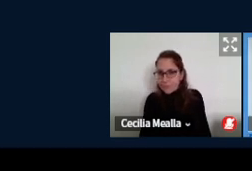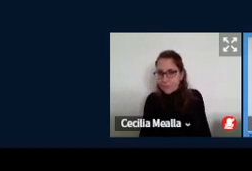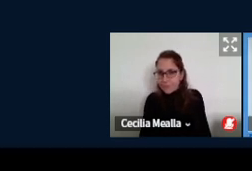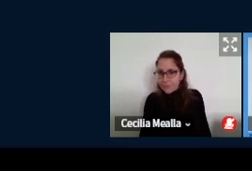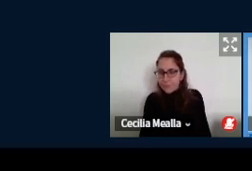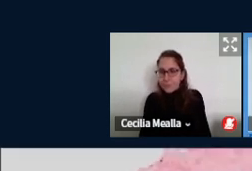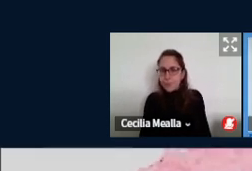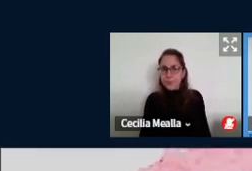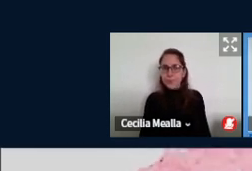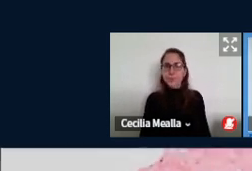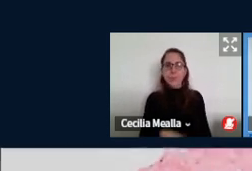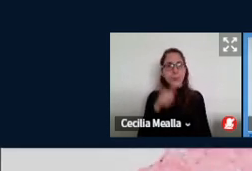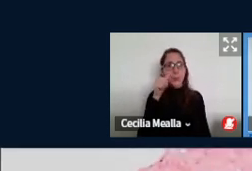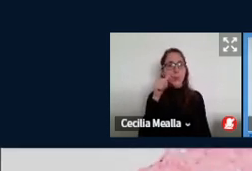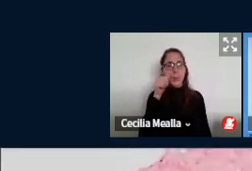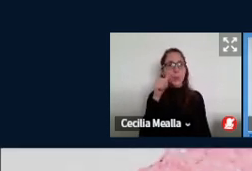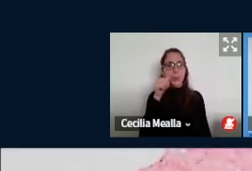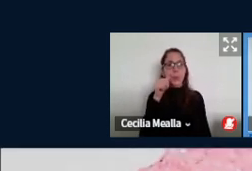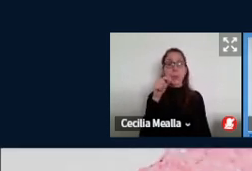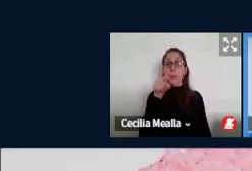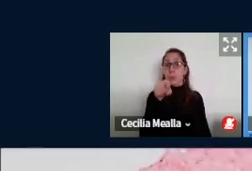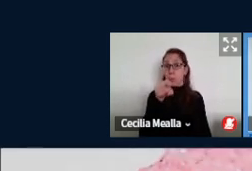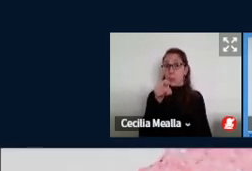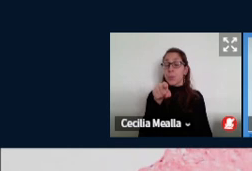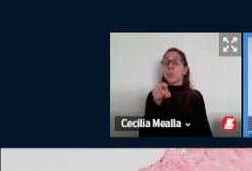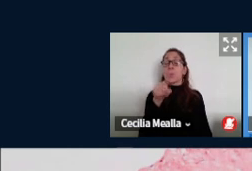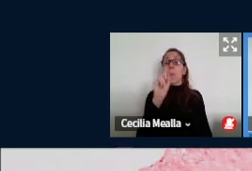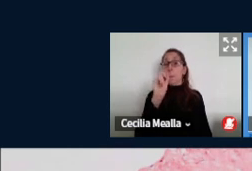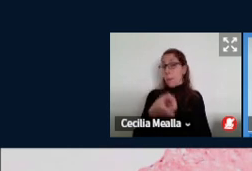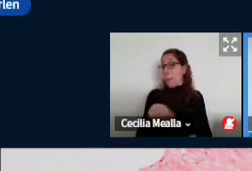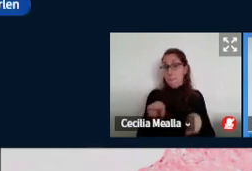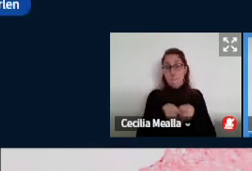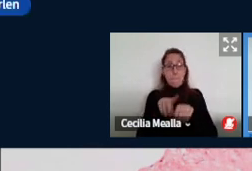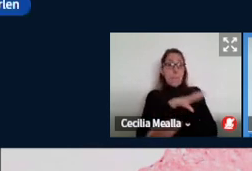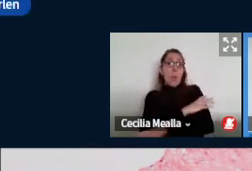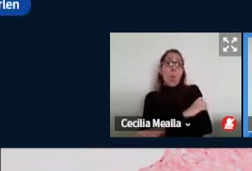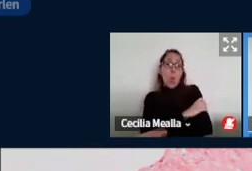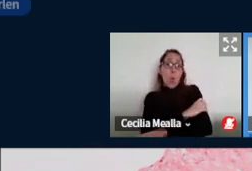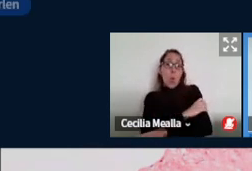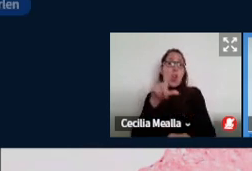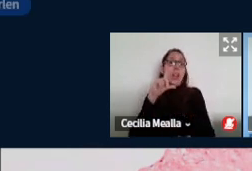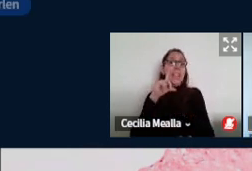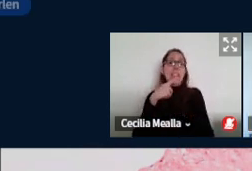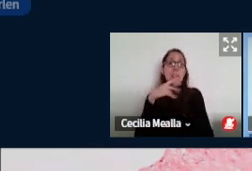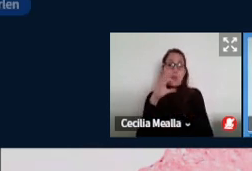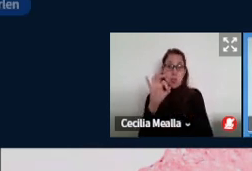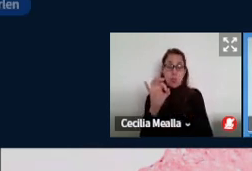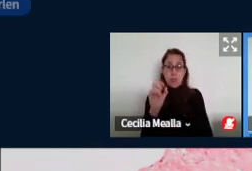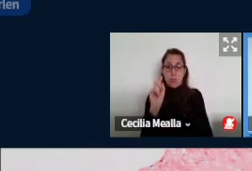Esto también es, fíjense acá tienen músculo liso, longitudinal y transversal.